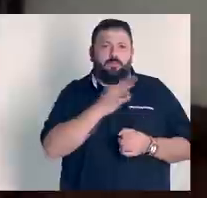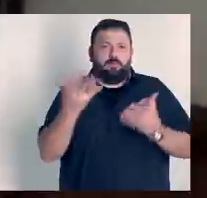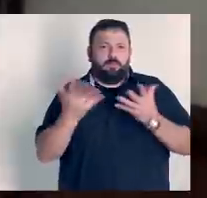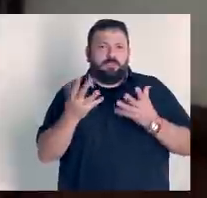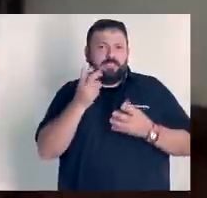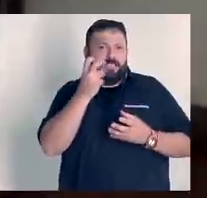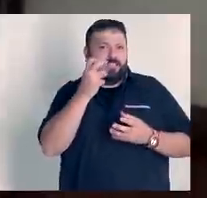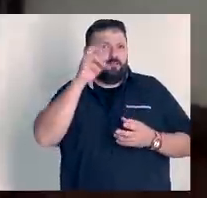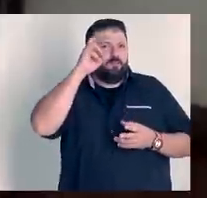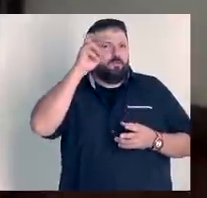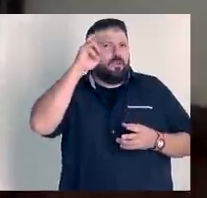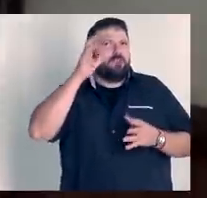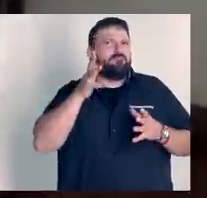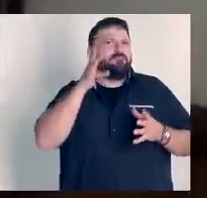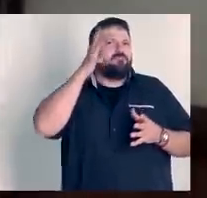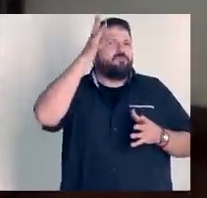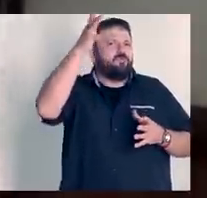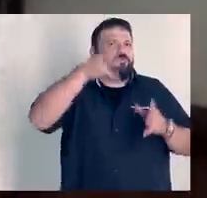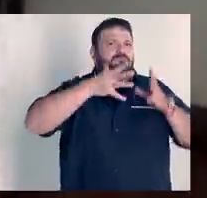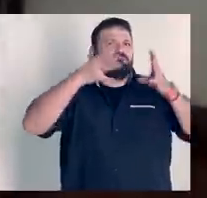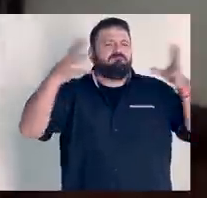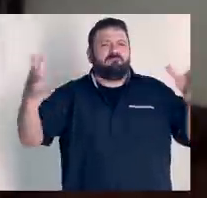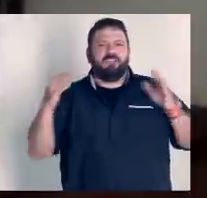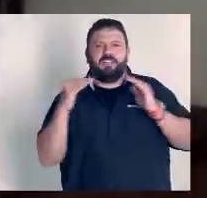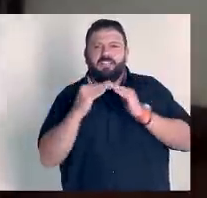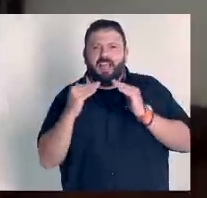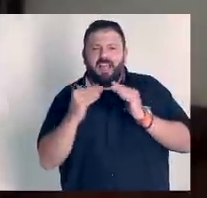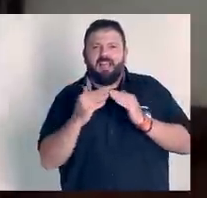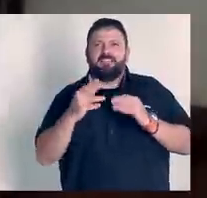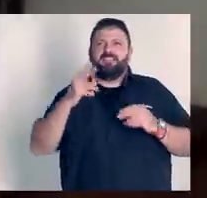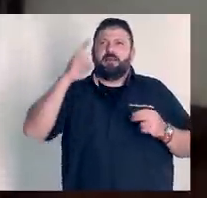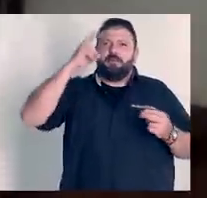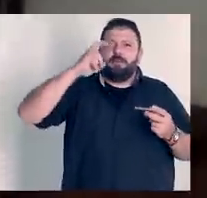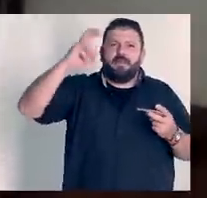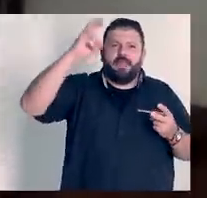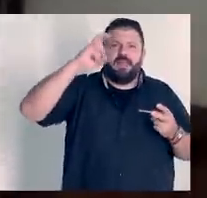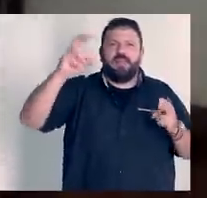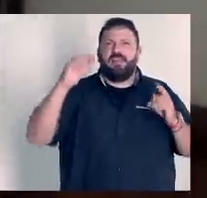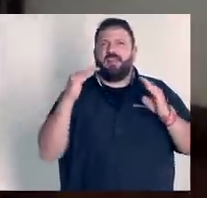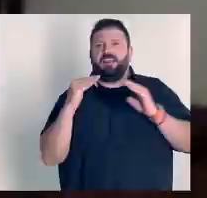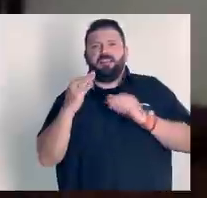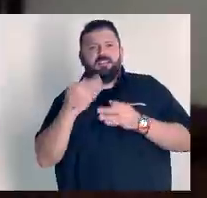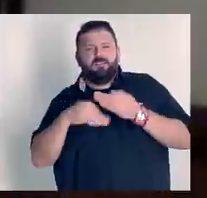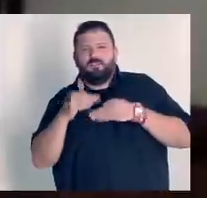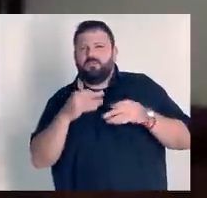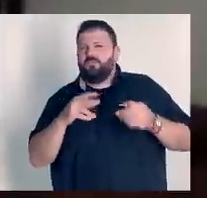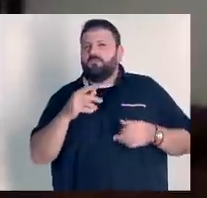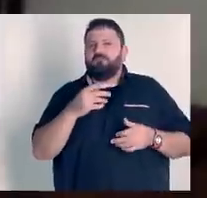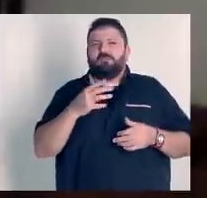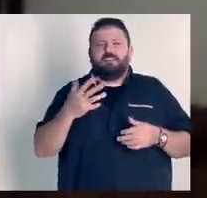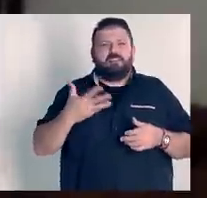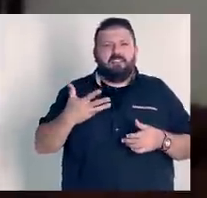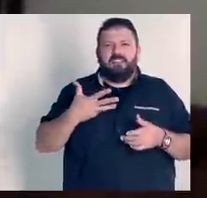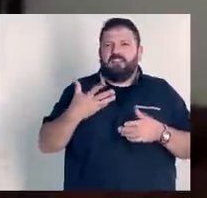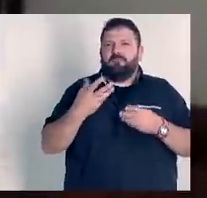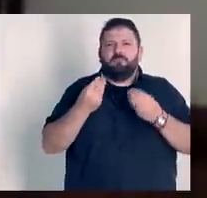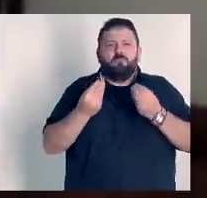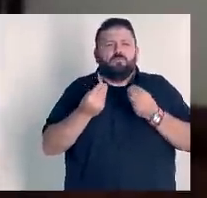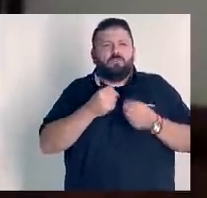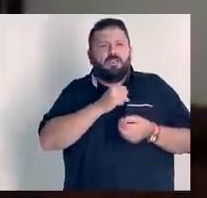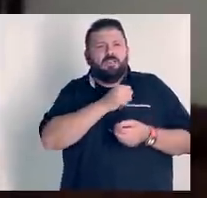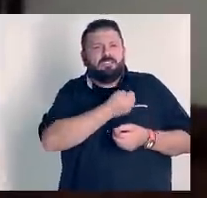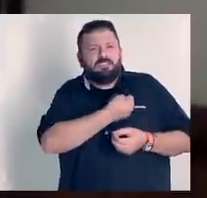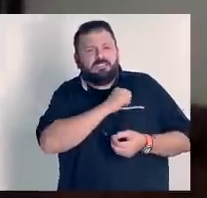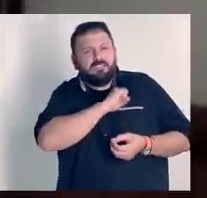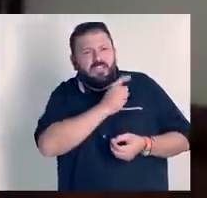grandes de tener propiedades y de viajar por el mundo y de tener una familia unida y de que no falte el pan y de tener mucha salud